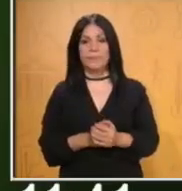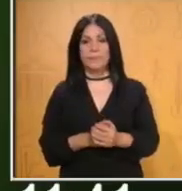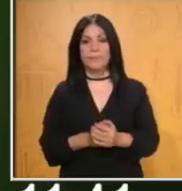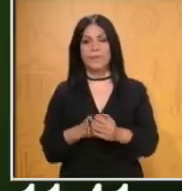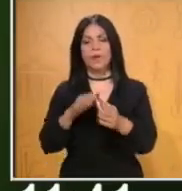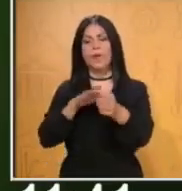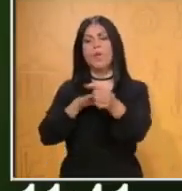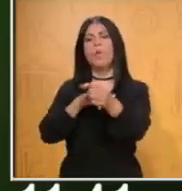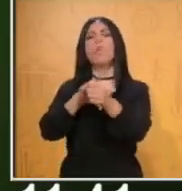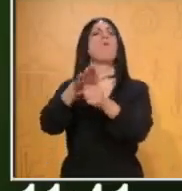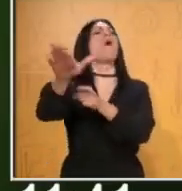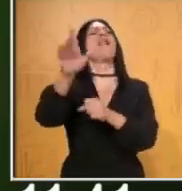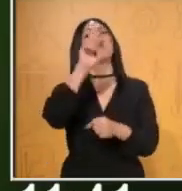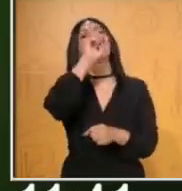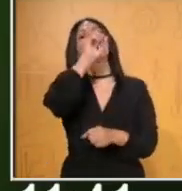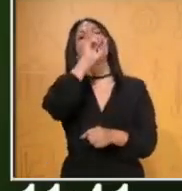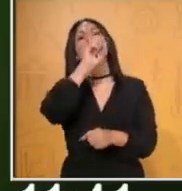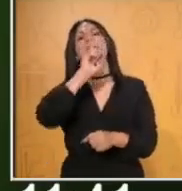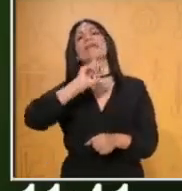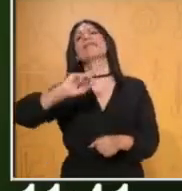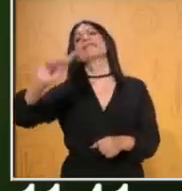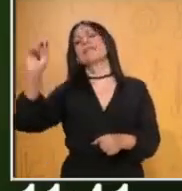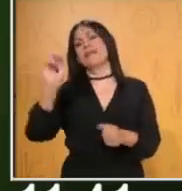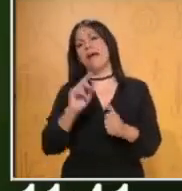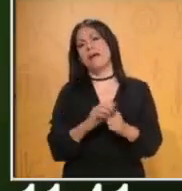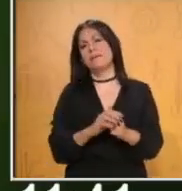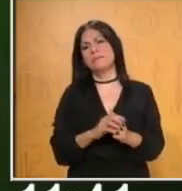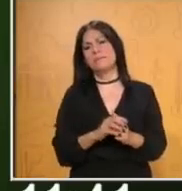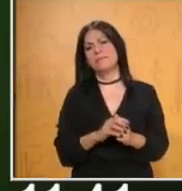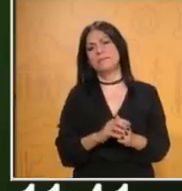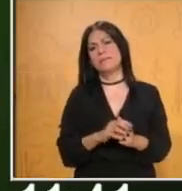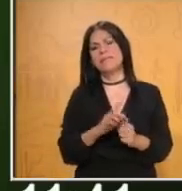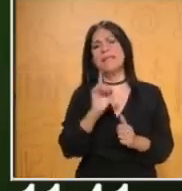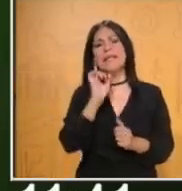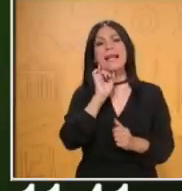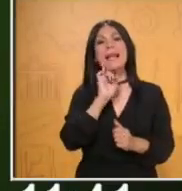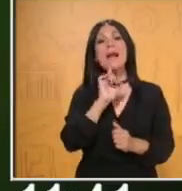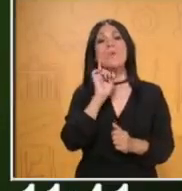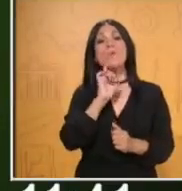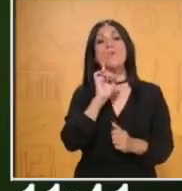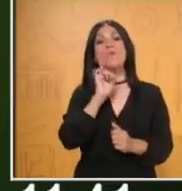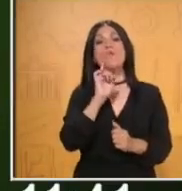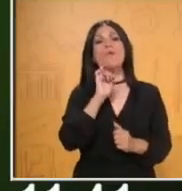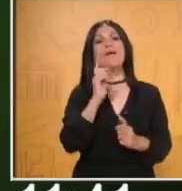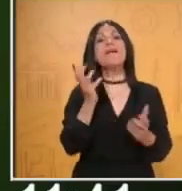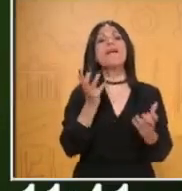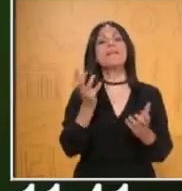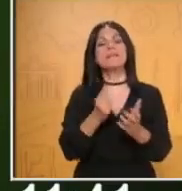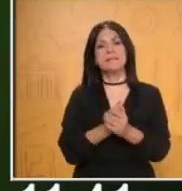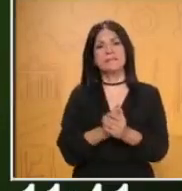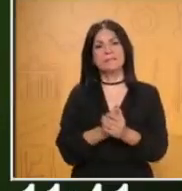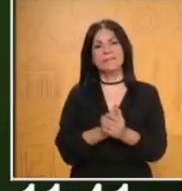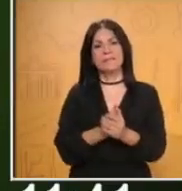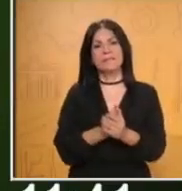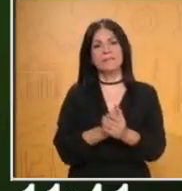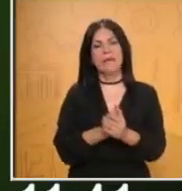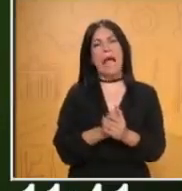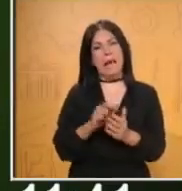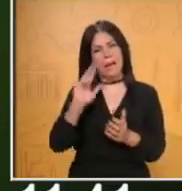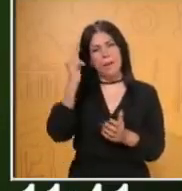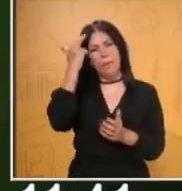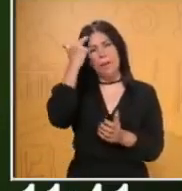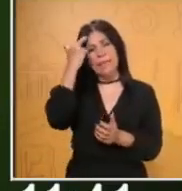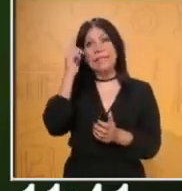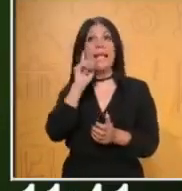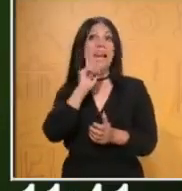¿Cuál fue la mentira que sostuvo la aldeana para casarse con el rey? Que podía convertir la